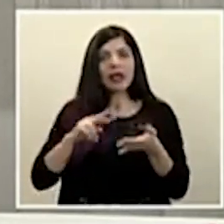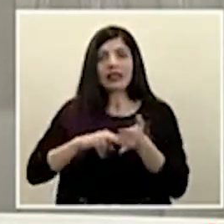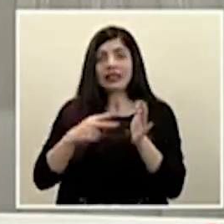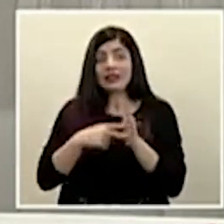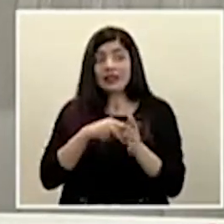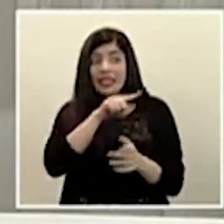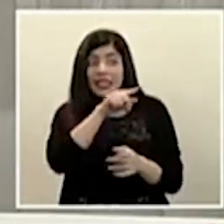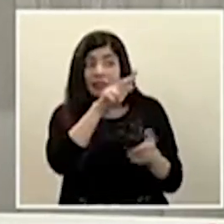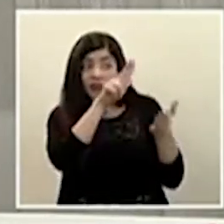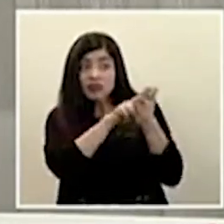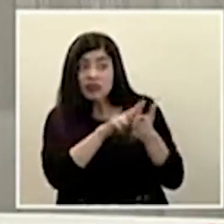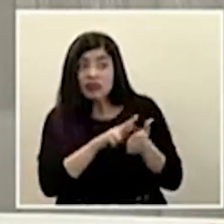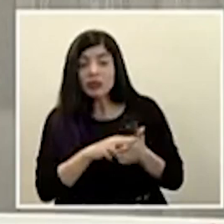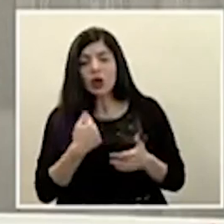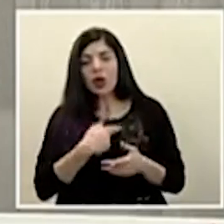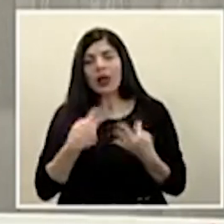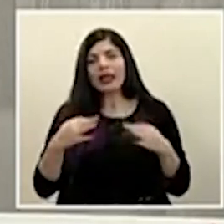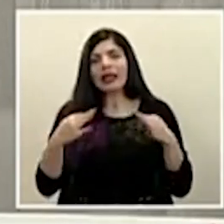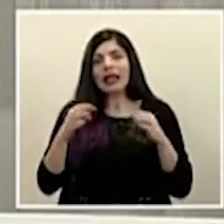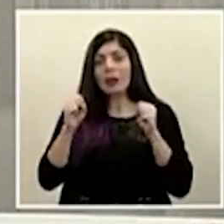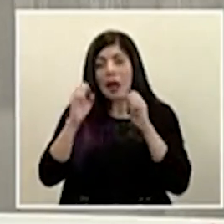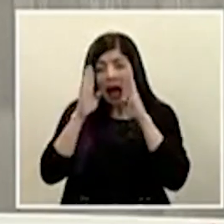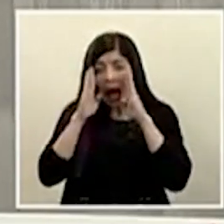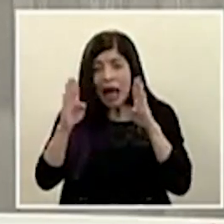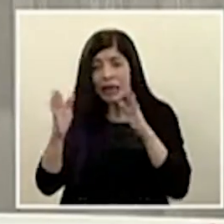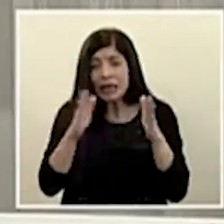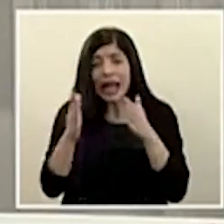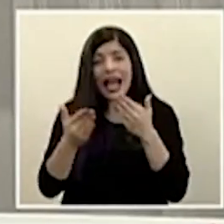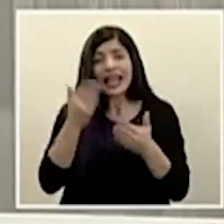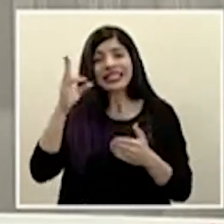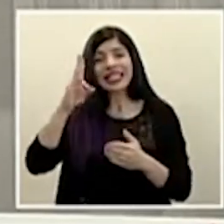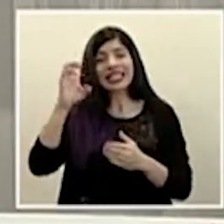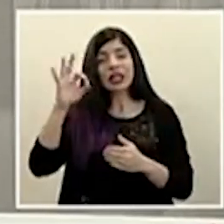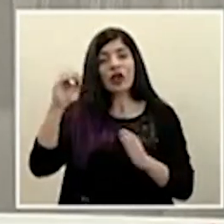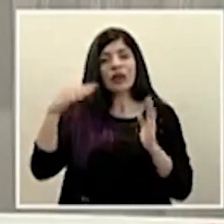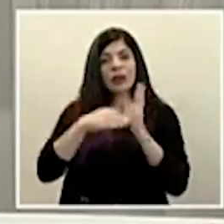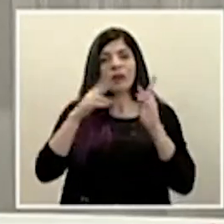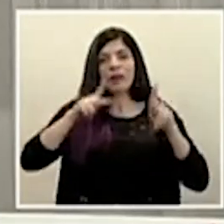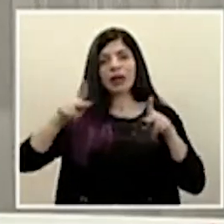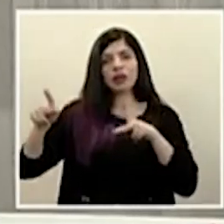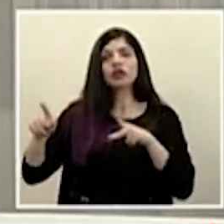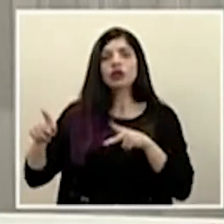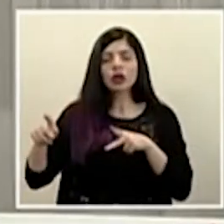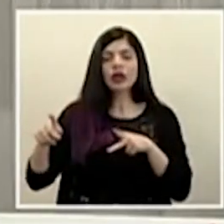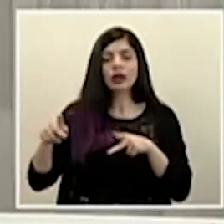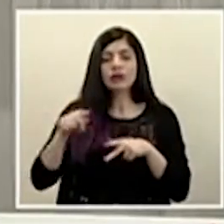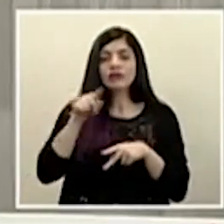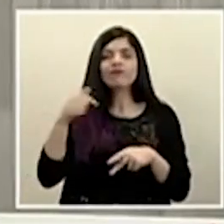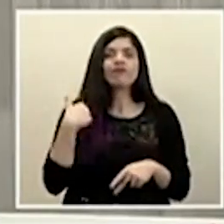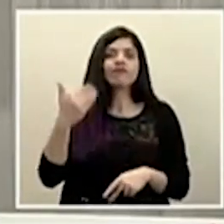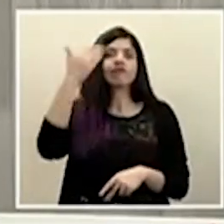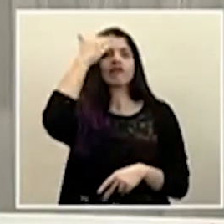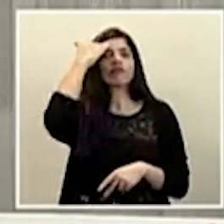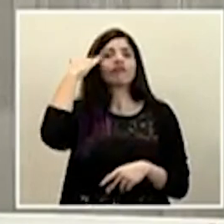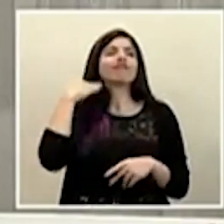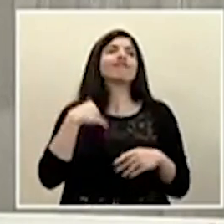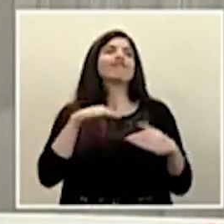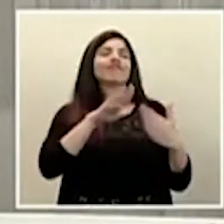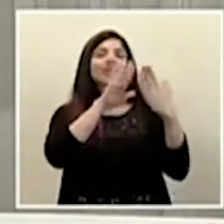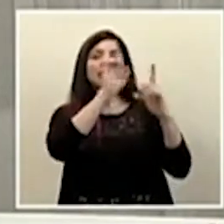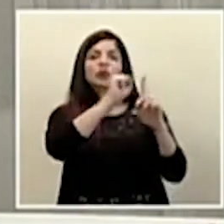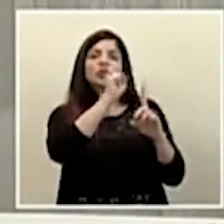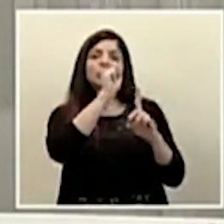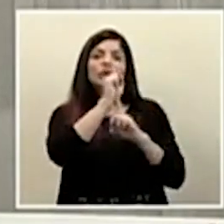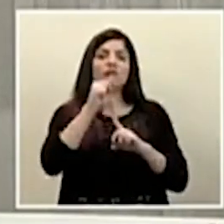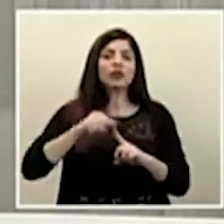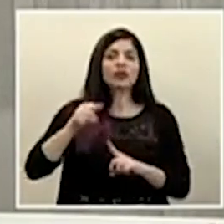que con eso estaríamos tratando de alcanzar a cerca de 790 mil personas que sabemos que frente a esta circunstancia